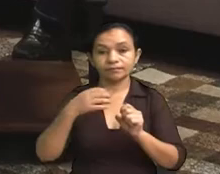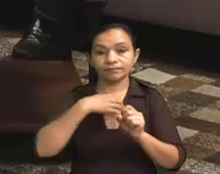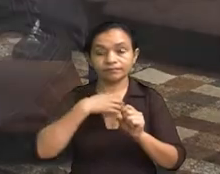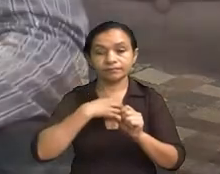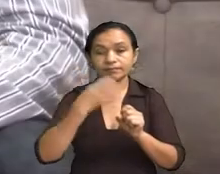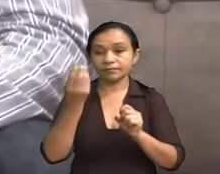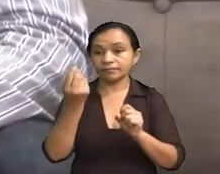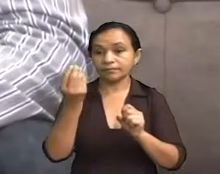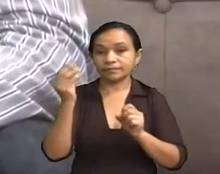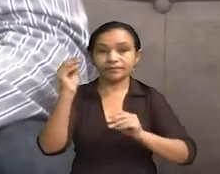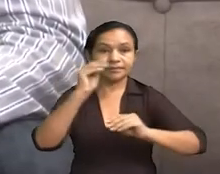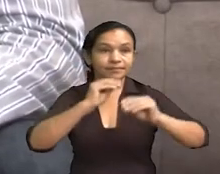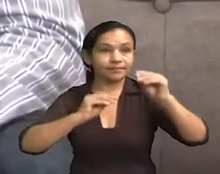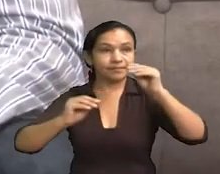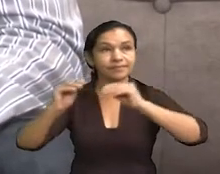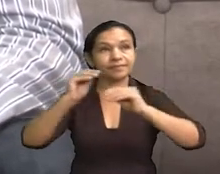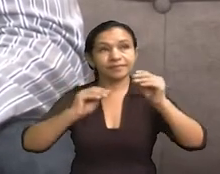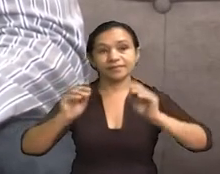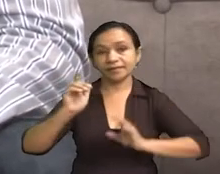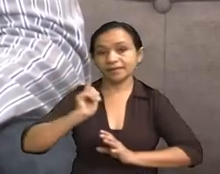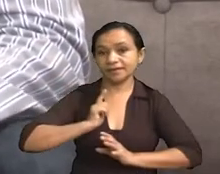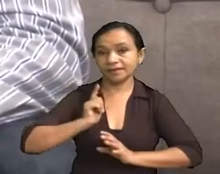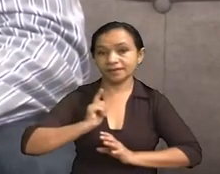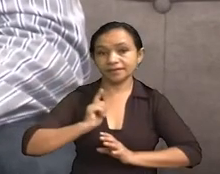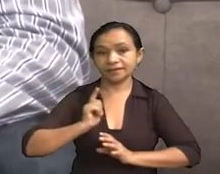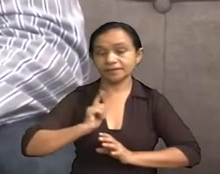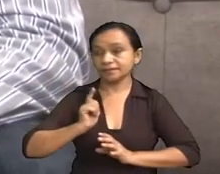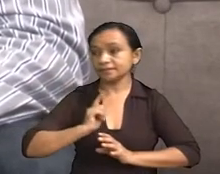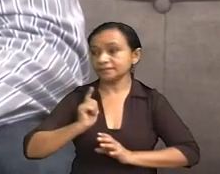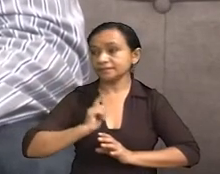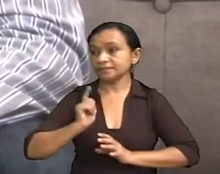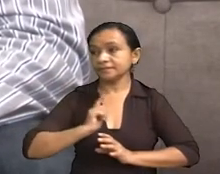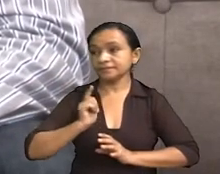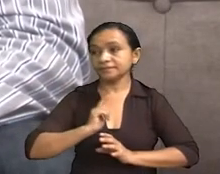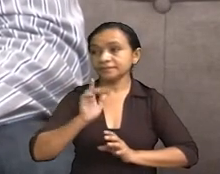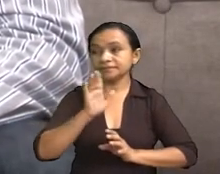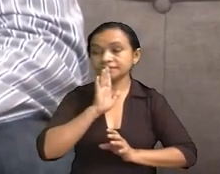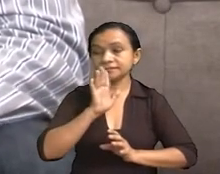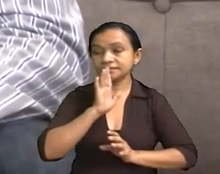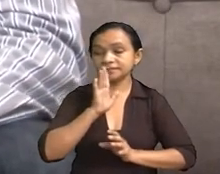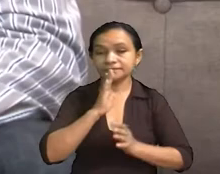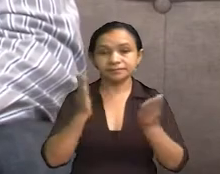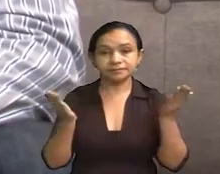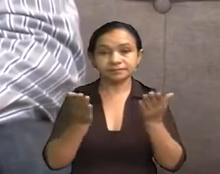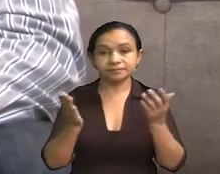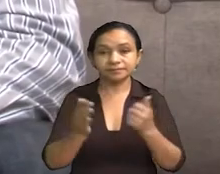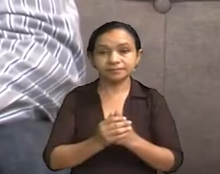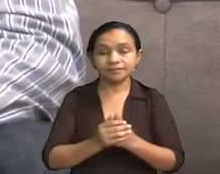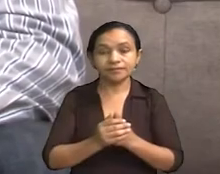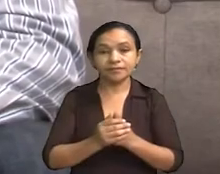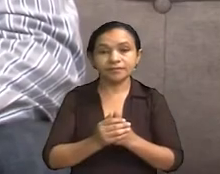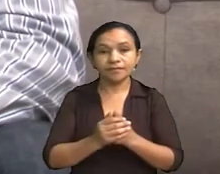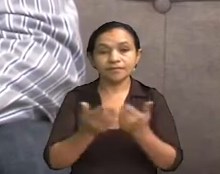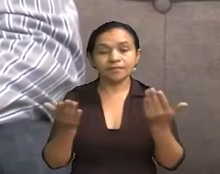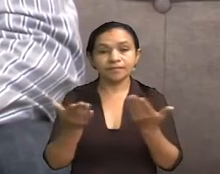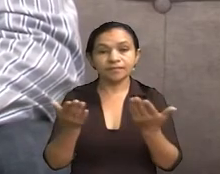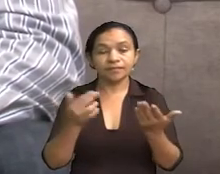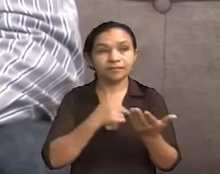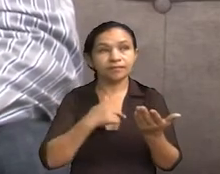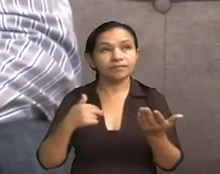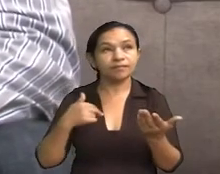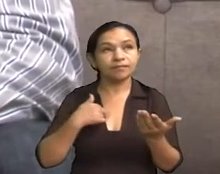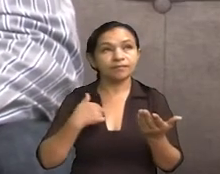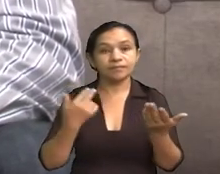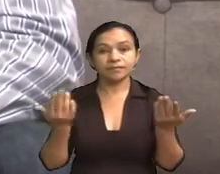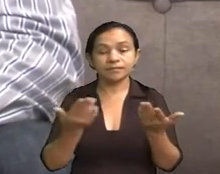economía, tenemos que hacer referencia a un hecho